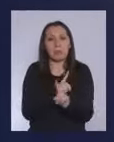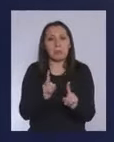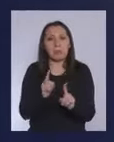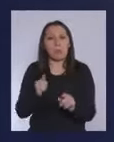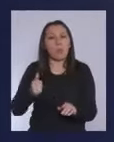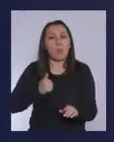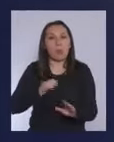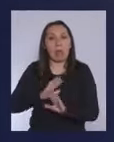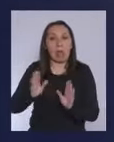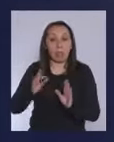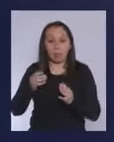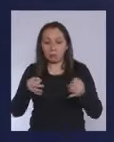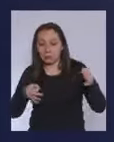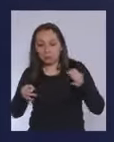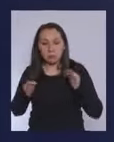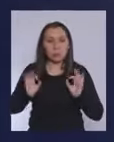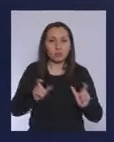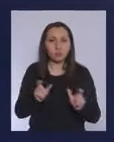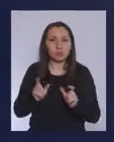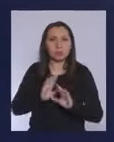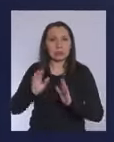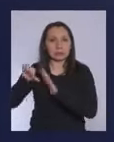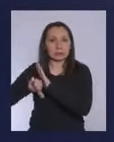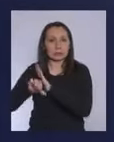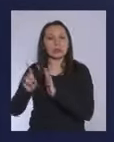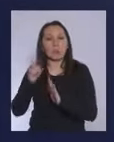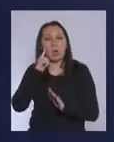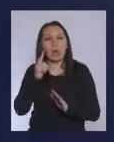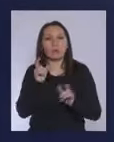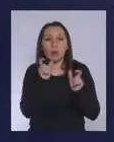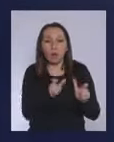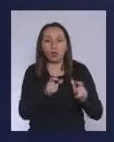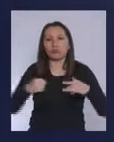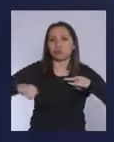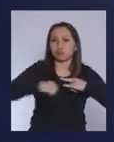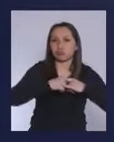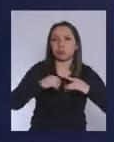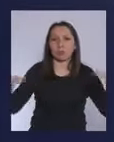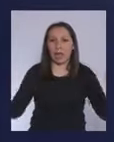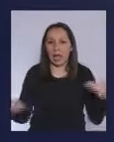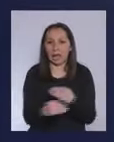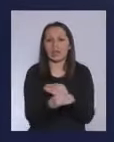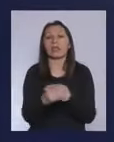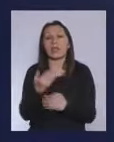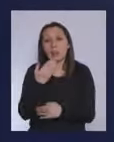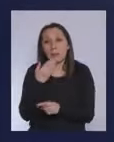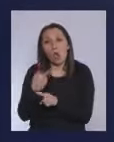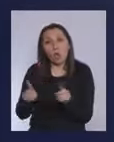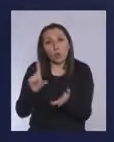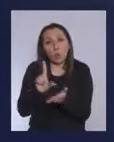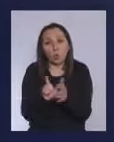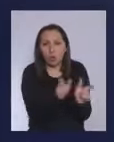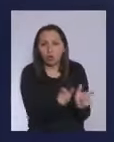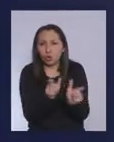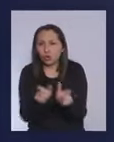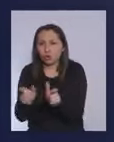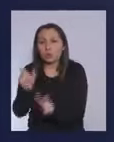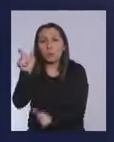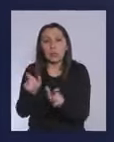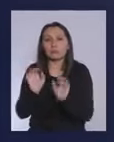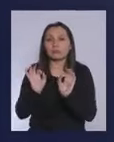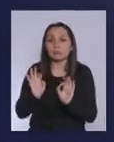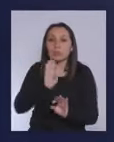cumpliendo una cuarentena y si se va a fiscalizar no solamente los terminales en las carreteras pero también en otros lugares para asegurar que las